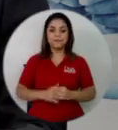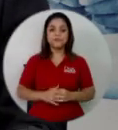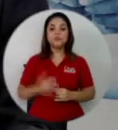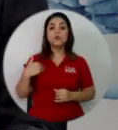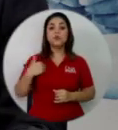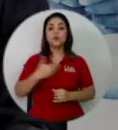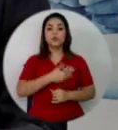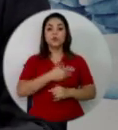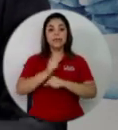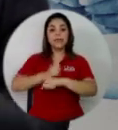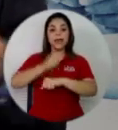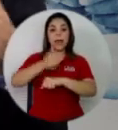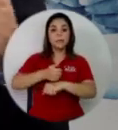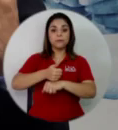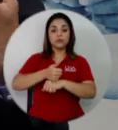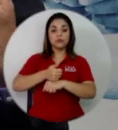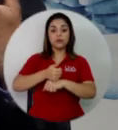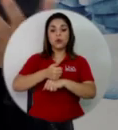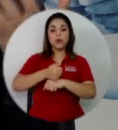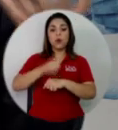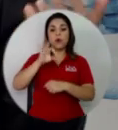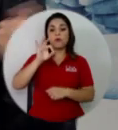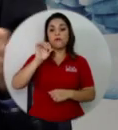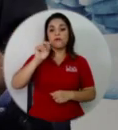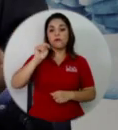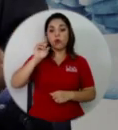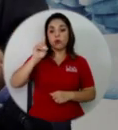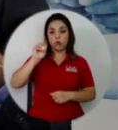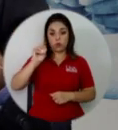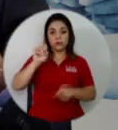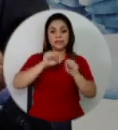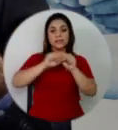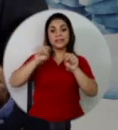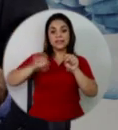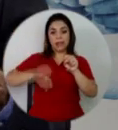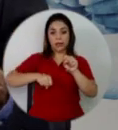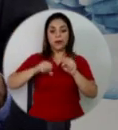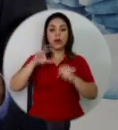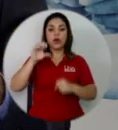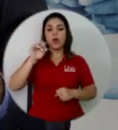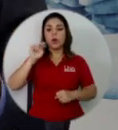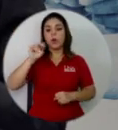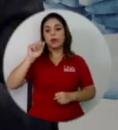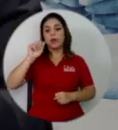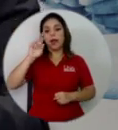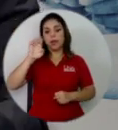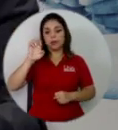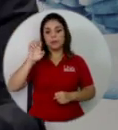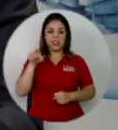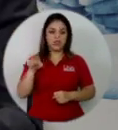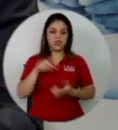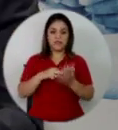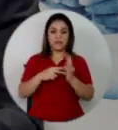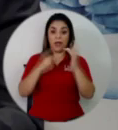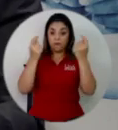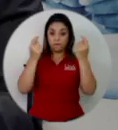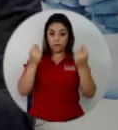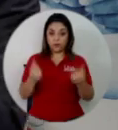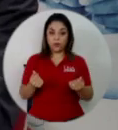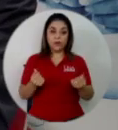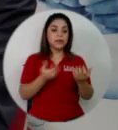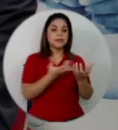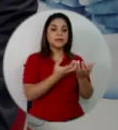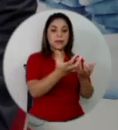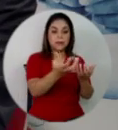del sistema en CONARE. Y tal vez para poderle explicar a todas las personas, el fondo del sistema era una separación de recursos